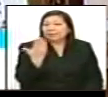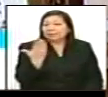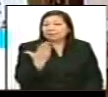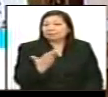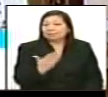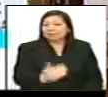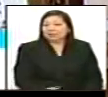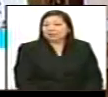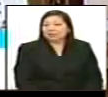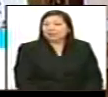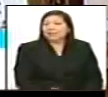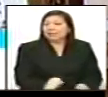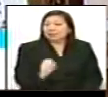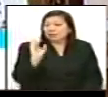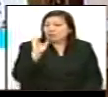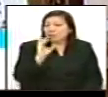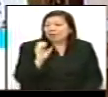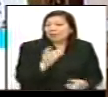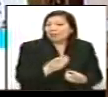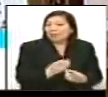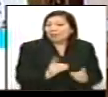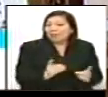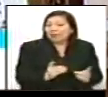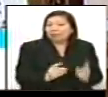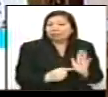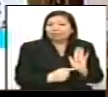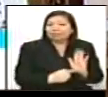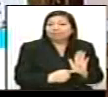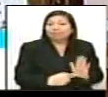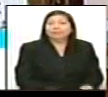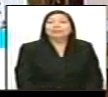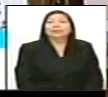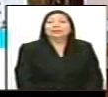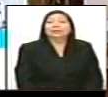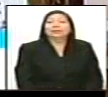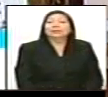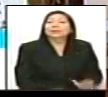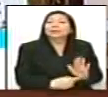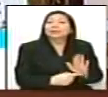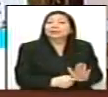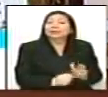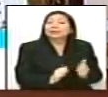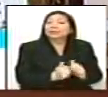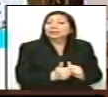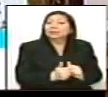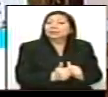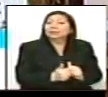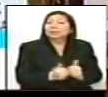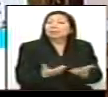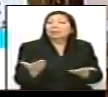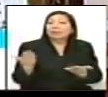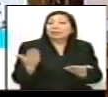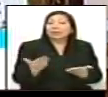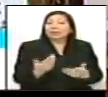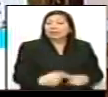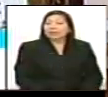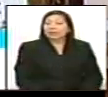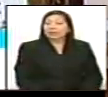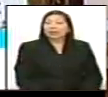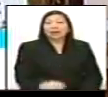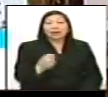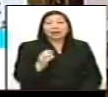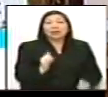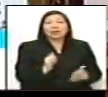decisiones. Entonces, si lo que estamos buscando es una democracia donde el elemento de representación esté presente, la representación importa. Y